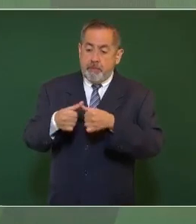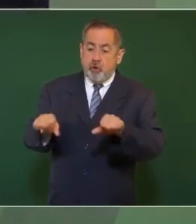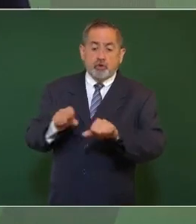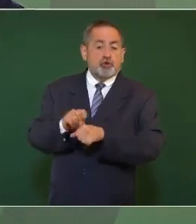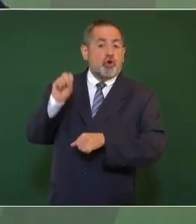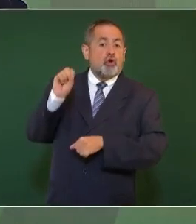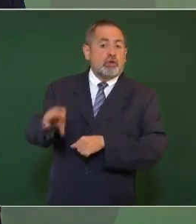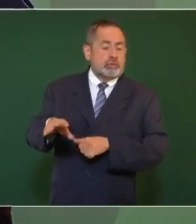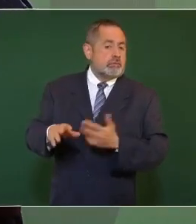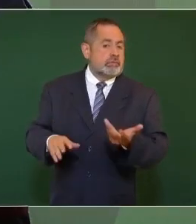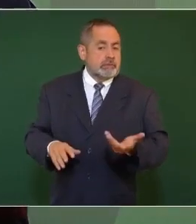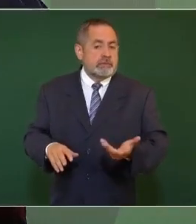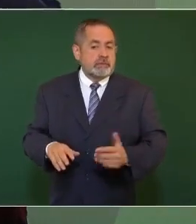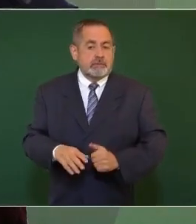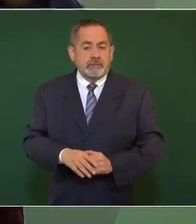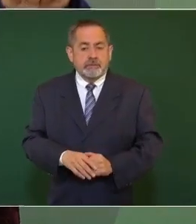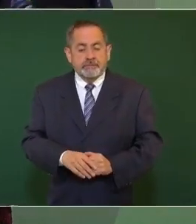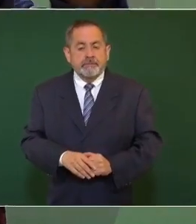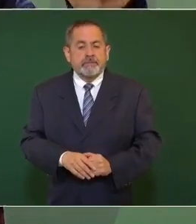porque